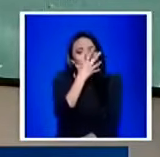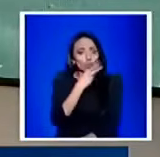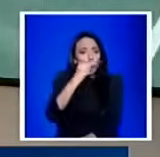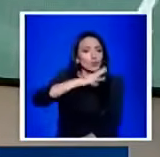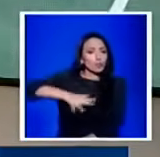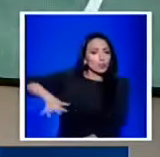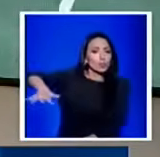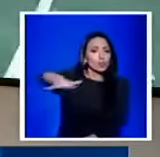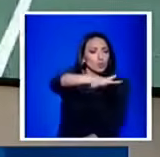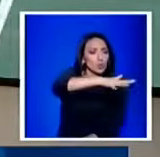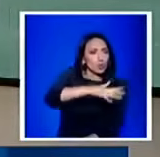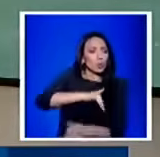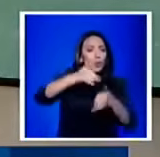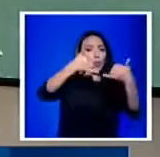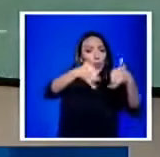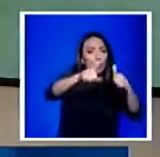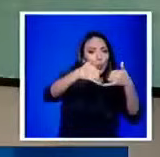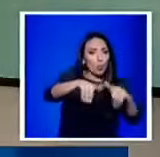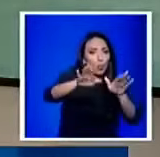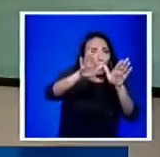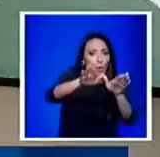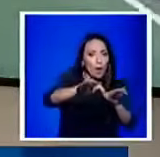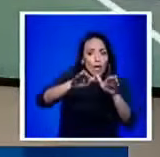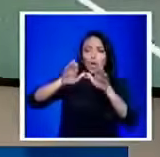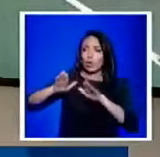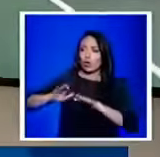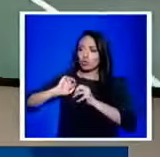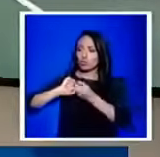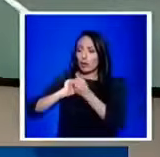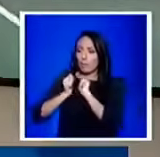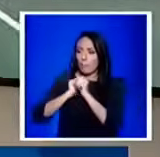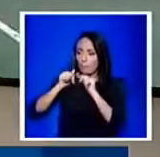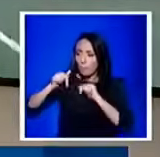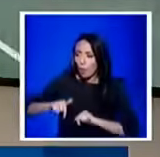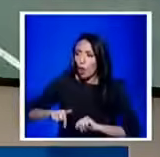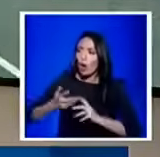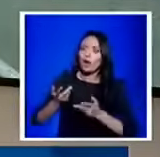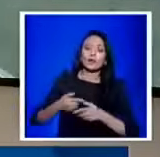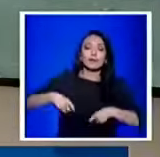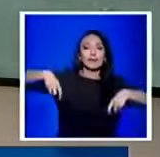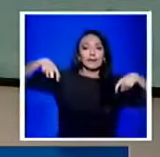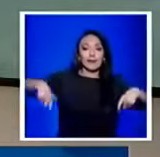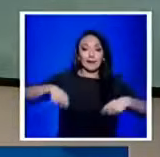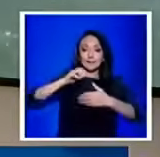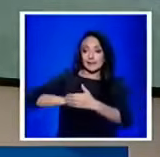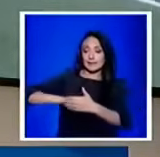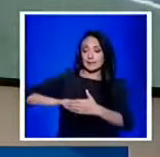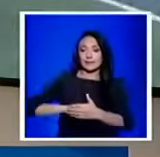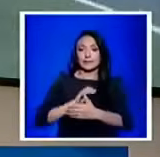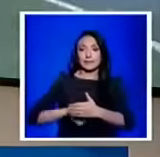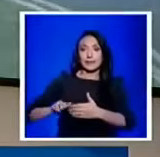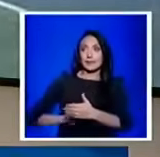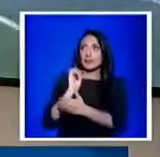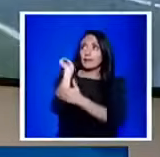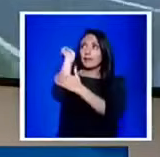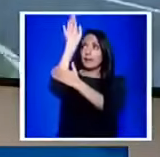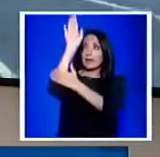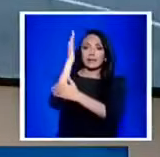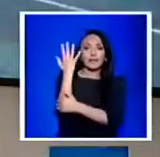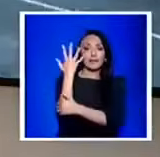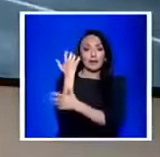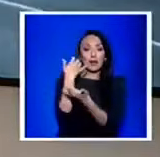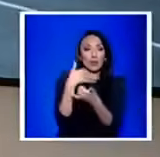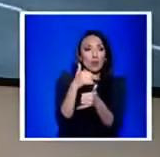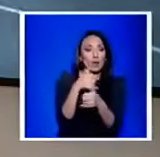juegos, tiene el área recreativa, pero sin embargo la cancha, que me imagino yo que muchos jóvenes quieren practicar básquet, y